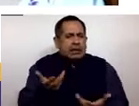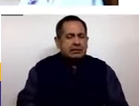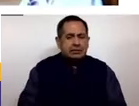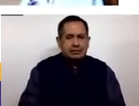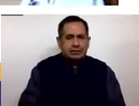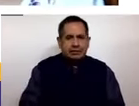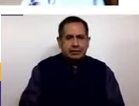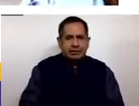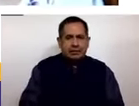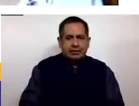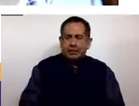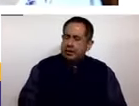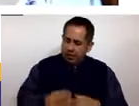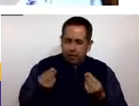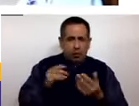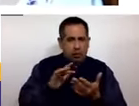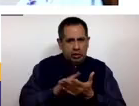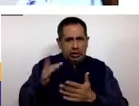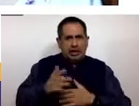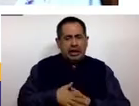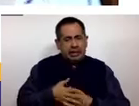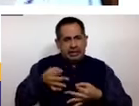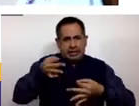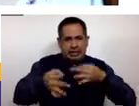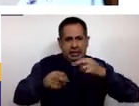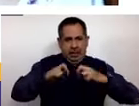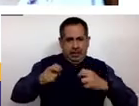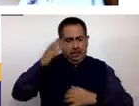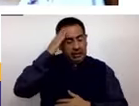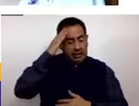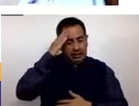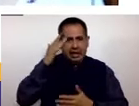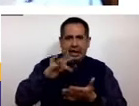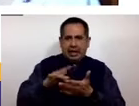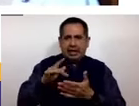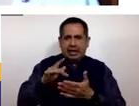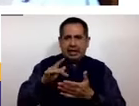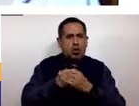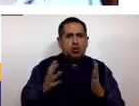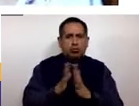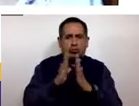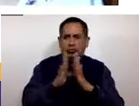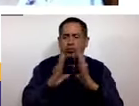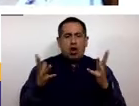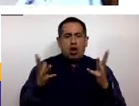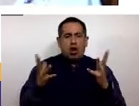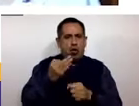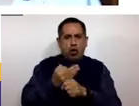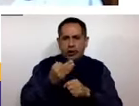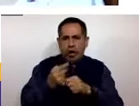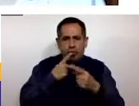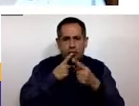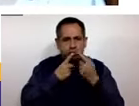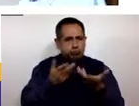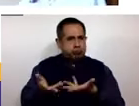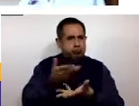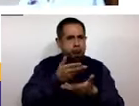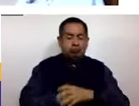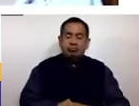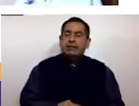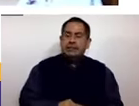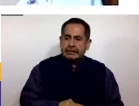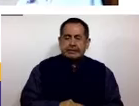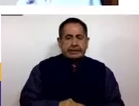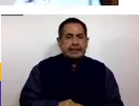Bueno, muchísimas gracias primero, ministra, y a todas las involucradas en esta conversación. Y justamente